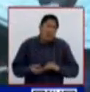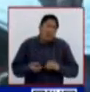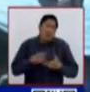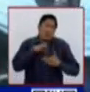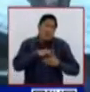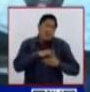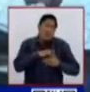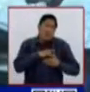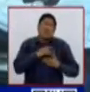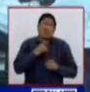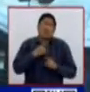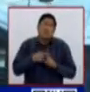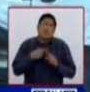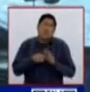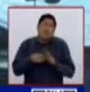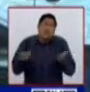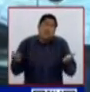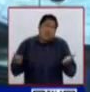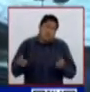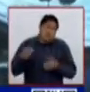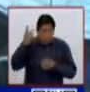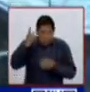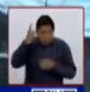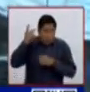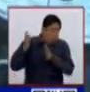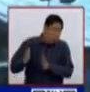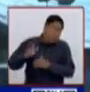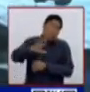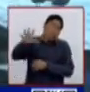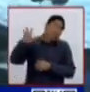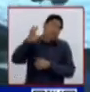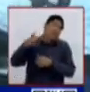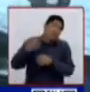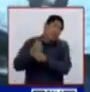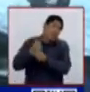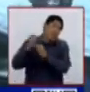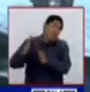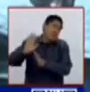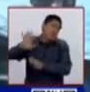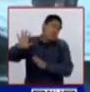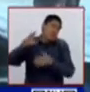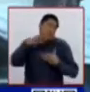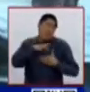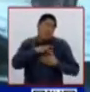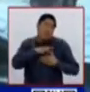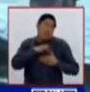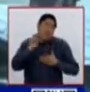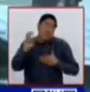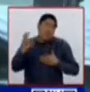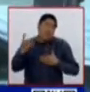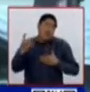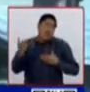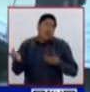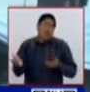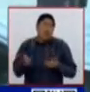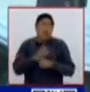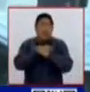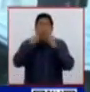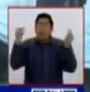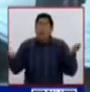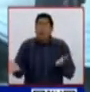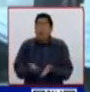nos favorece, en nada, solamente son para los políticos, para los funcionarios. Ellos son beneficiados, hasta incluso con el doble aguinaldo que van a tener. A